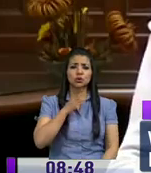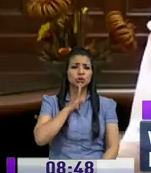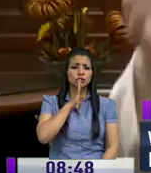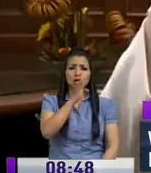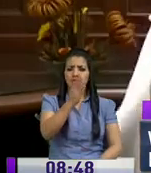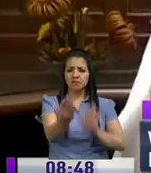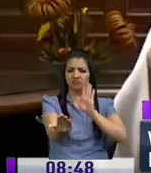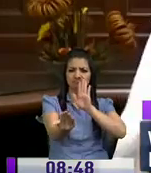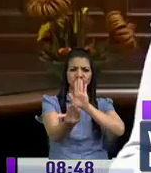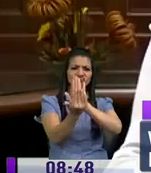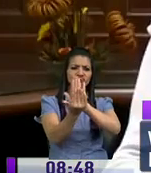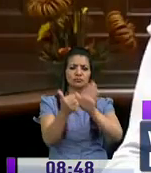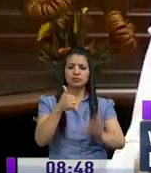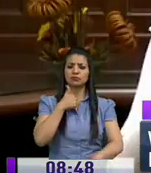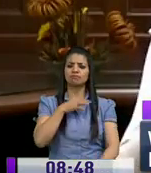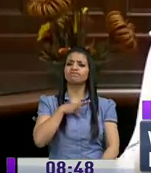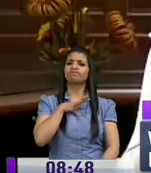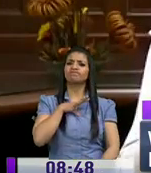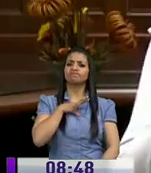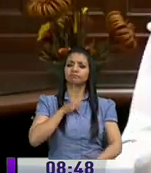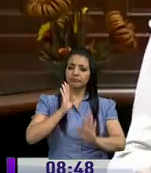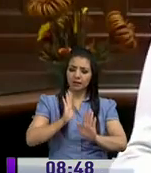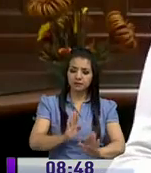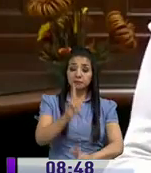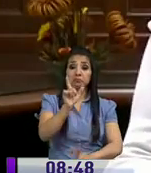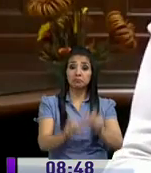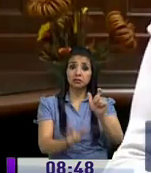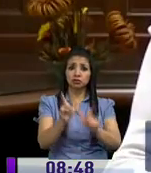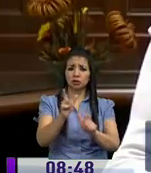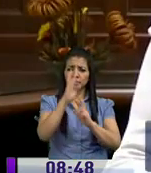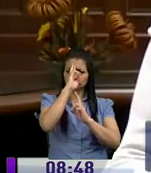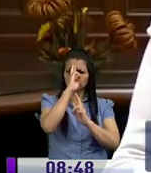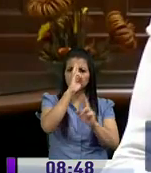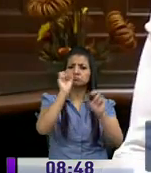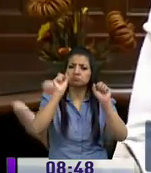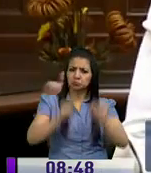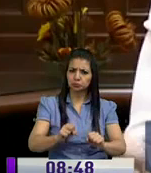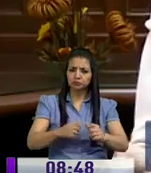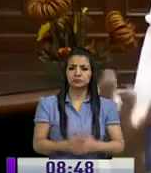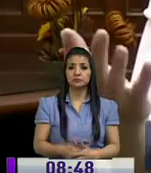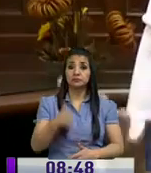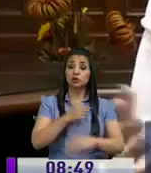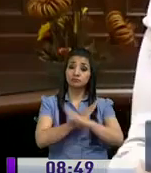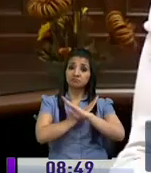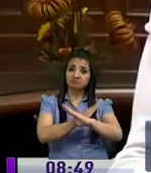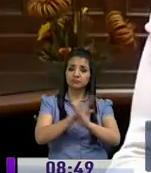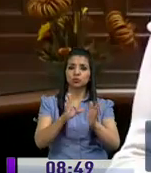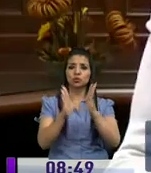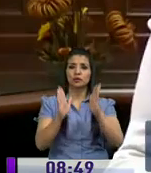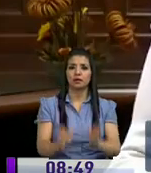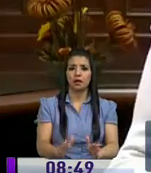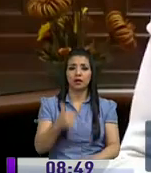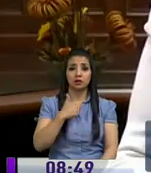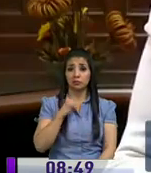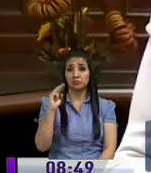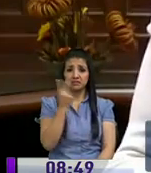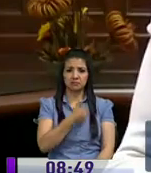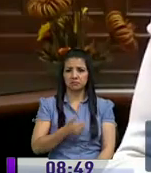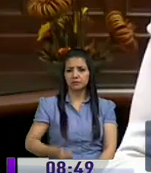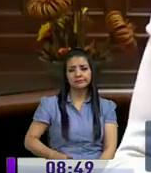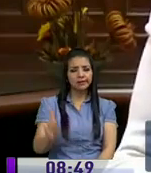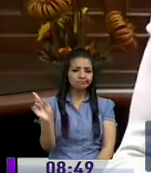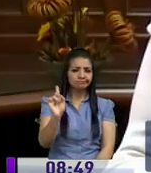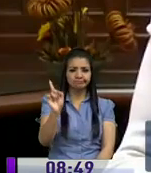cara, con la frente en alto, como solo la gente honesta puede hacerlo. Me defenderé como ciudadana, no desde la